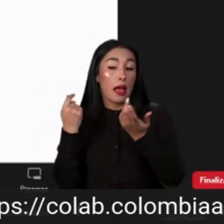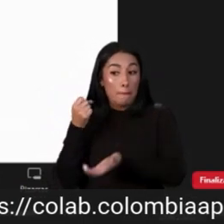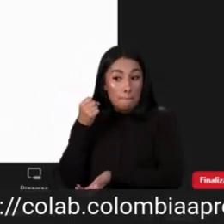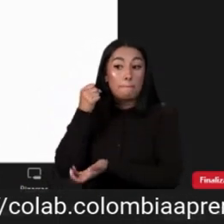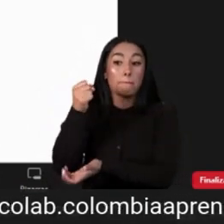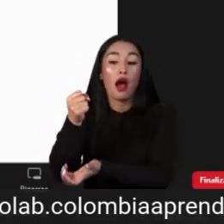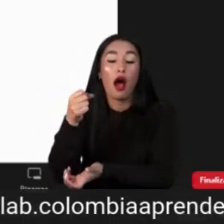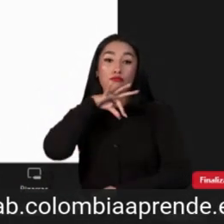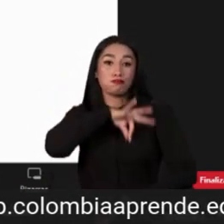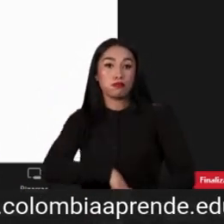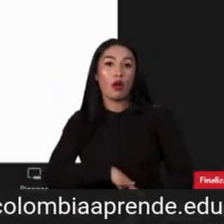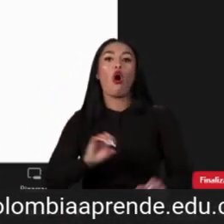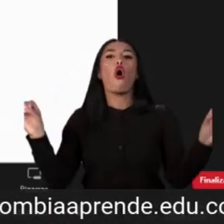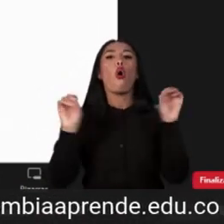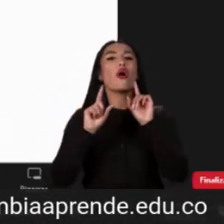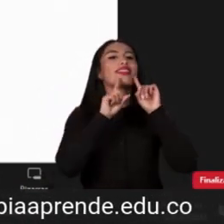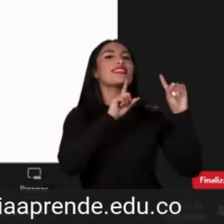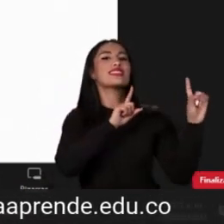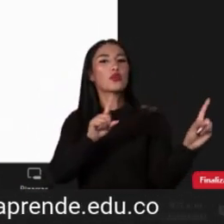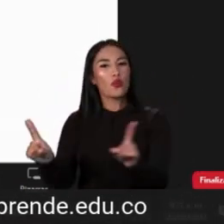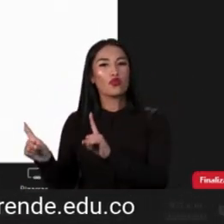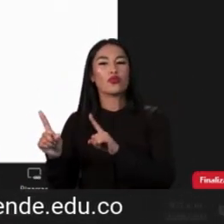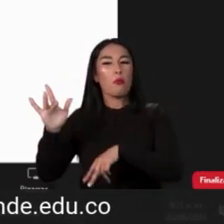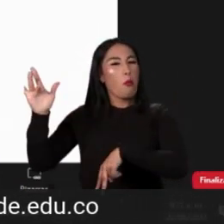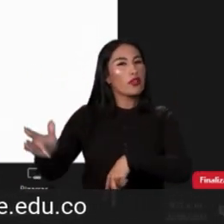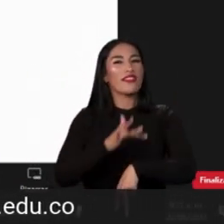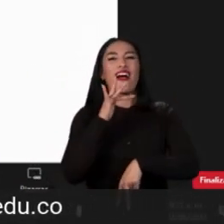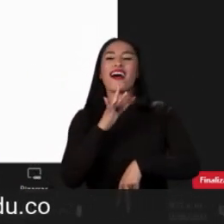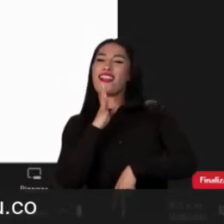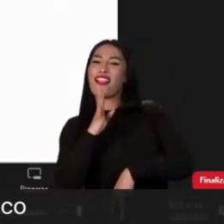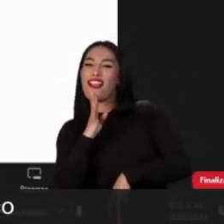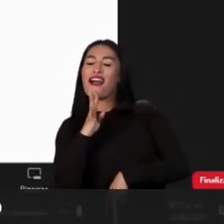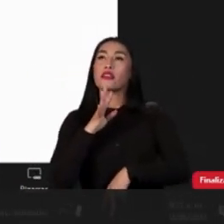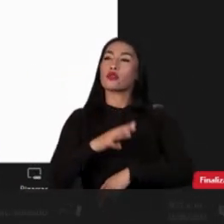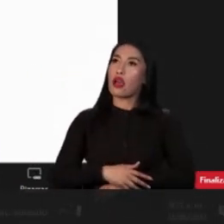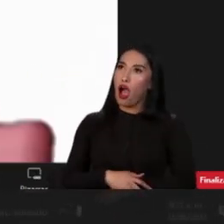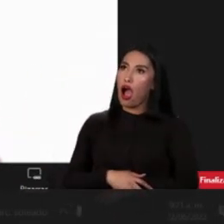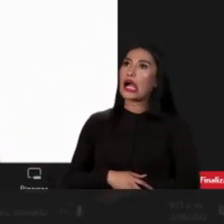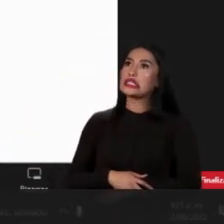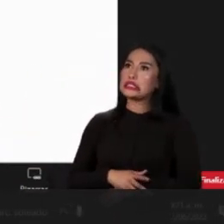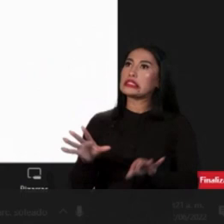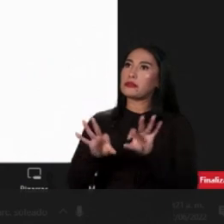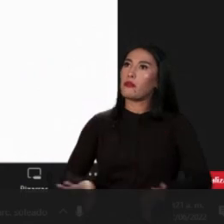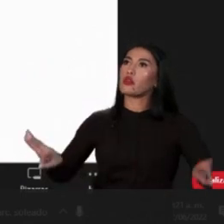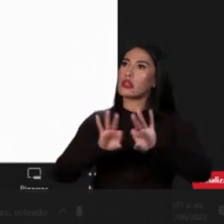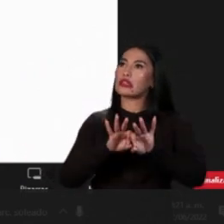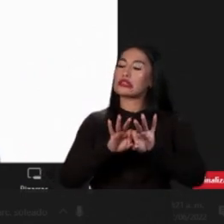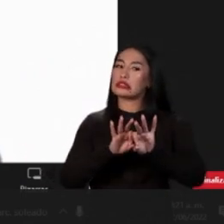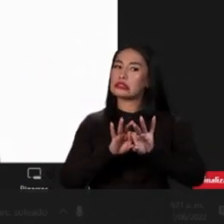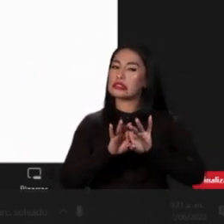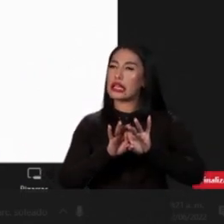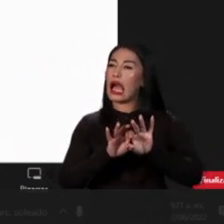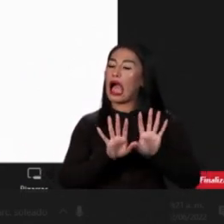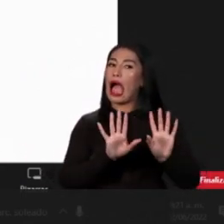con el discurso señalando cuál es la importancia de esto. Entonces, bueno, eso es